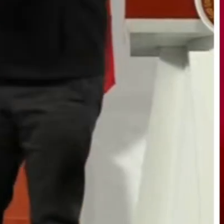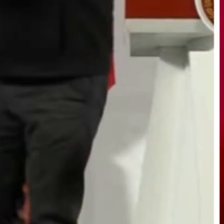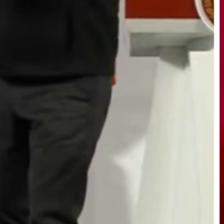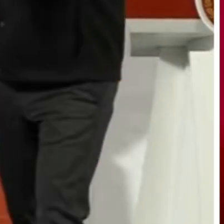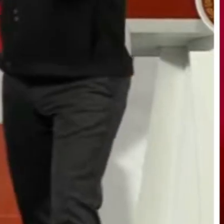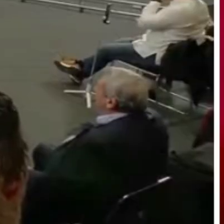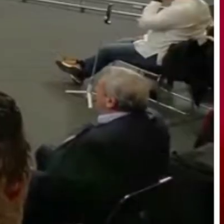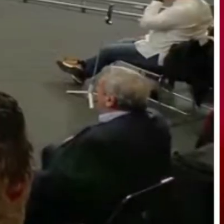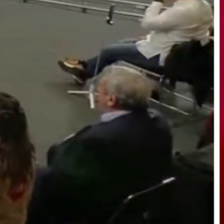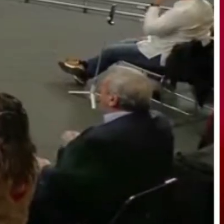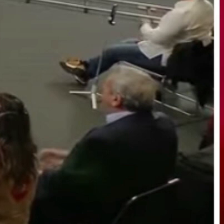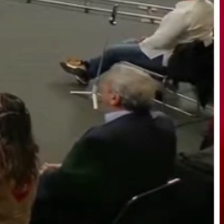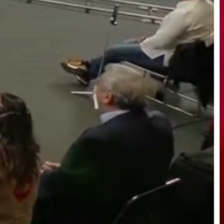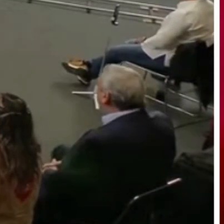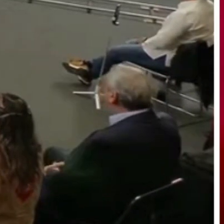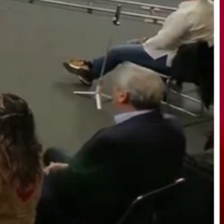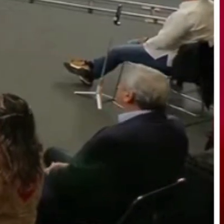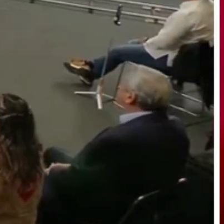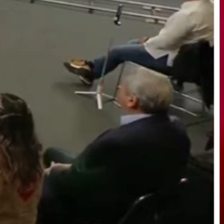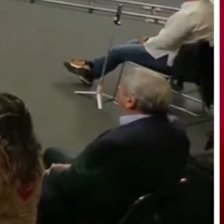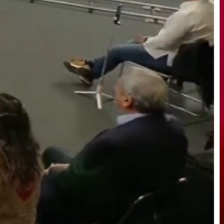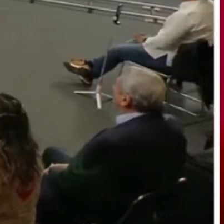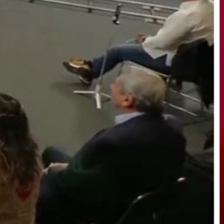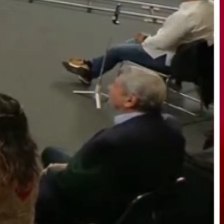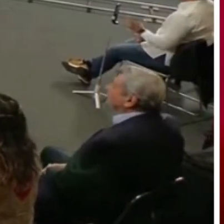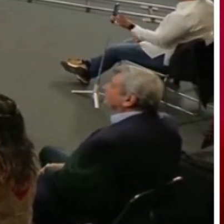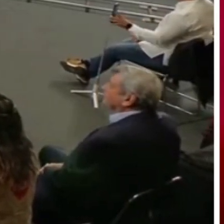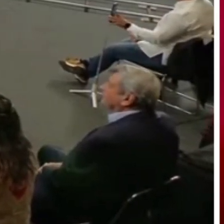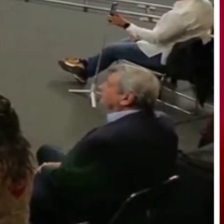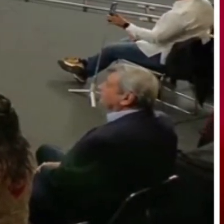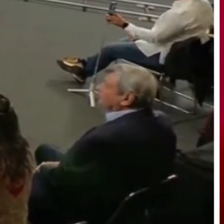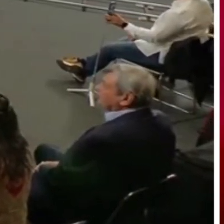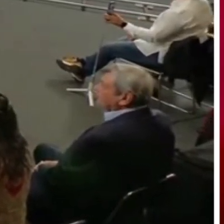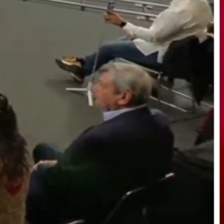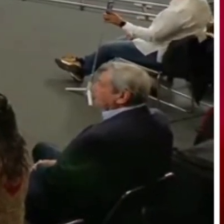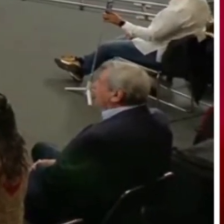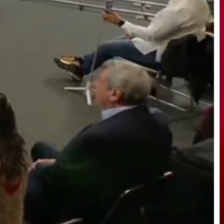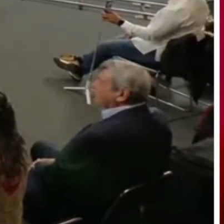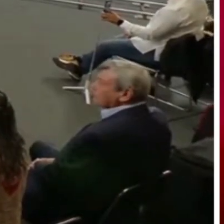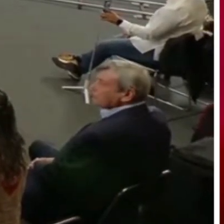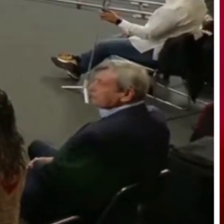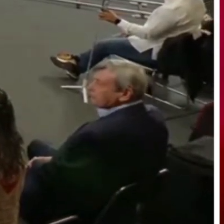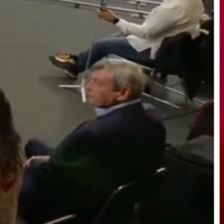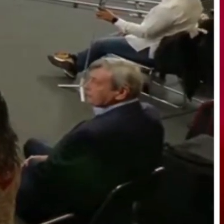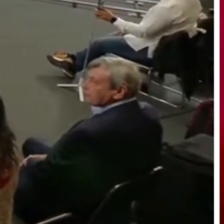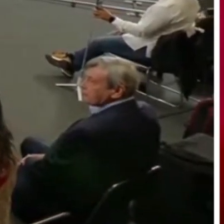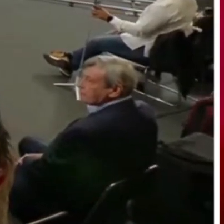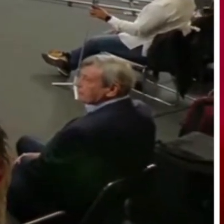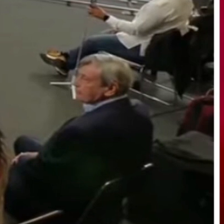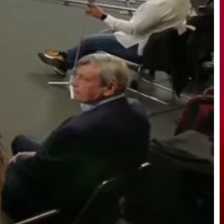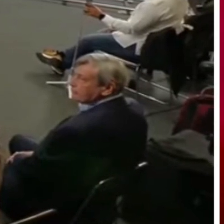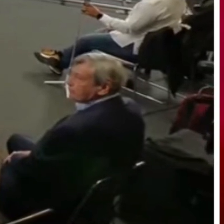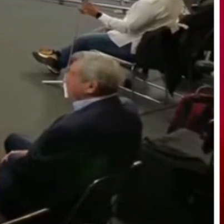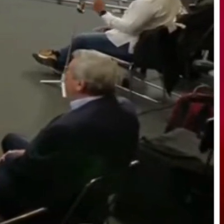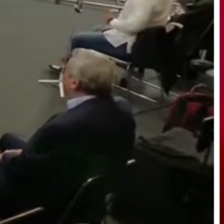Como el señor Carlos, ya hay 3,000 casos. Gracias, presidente. Sí, como el señor Carlos, hay ya más de 3,300 casos que desde